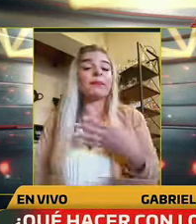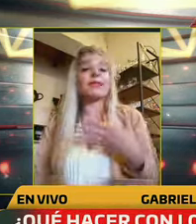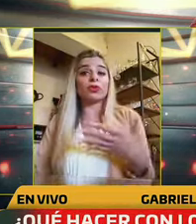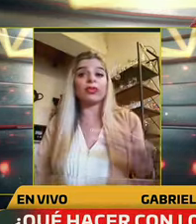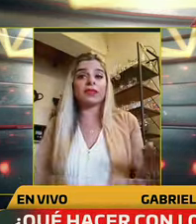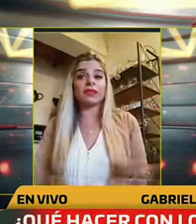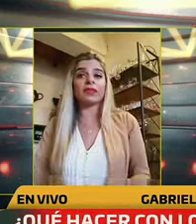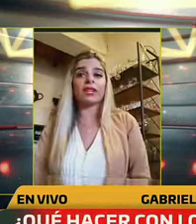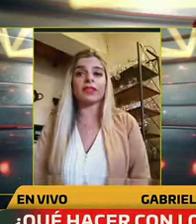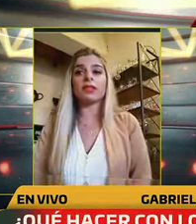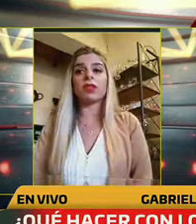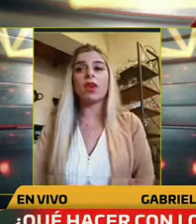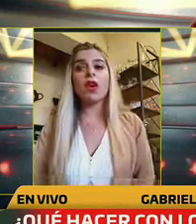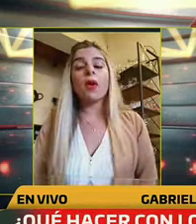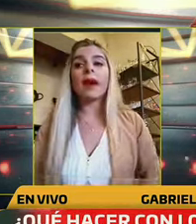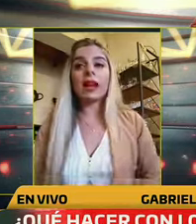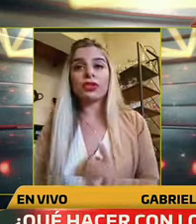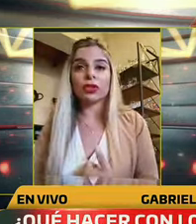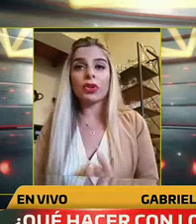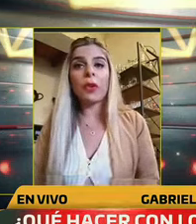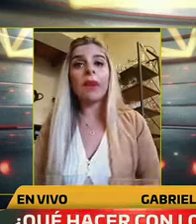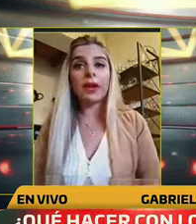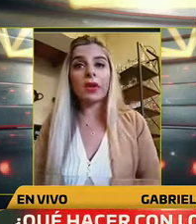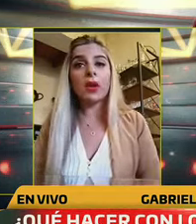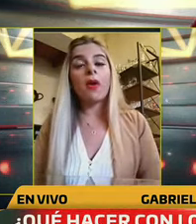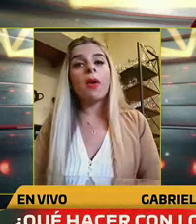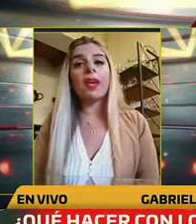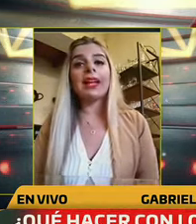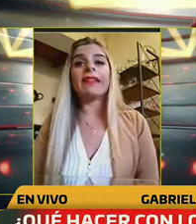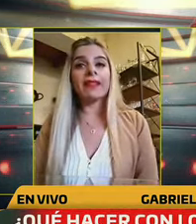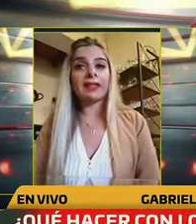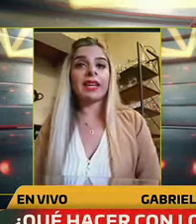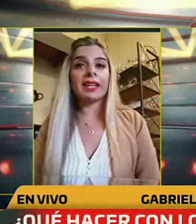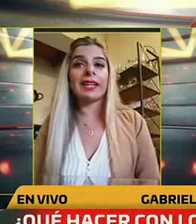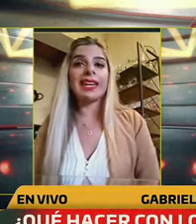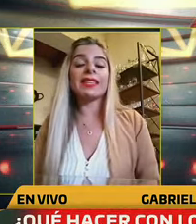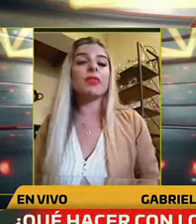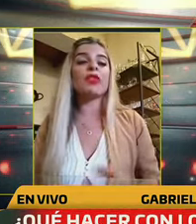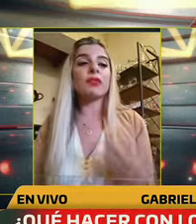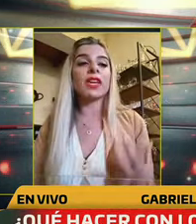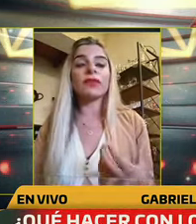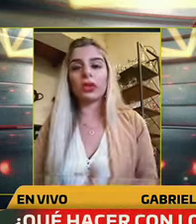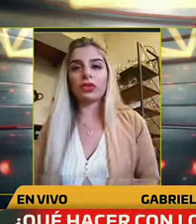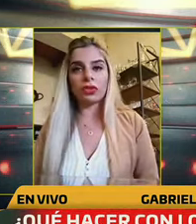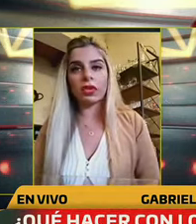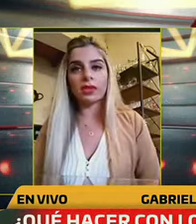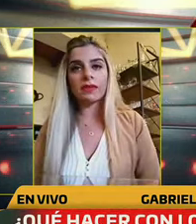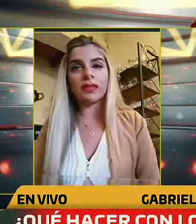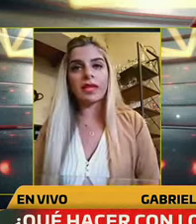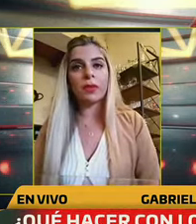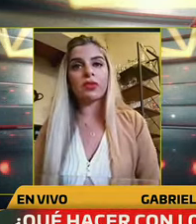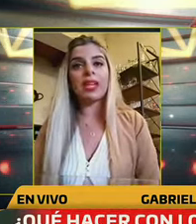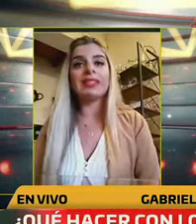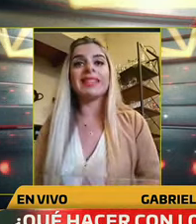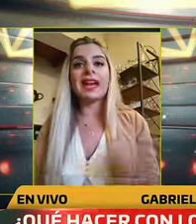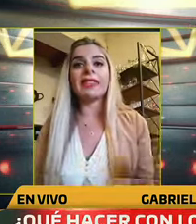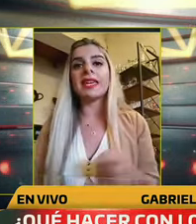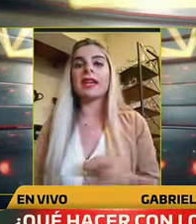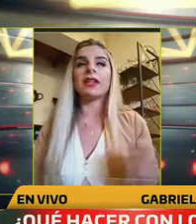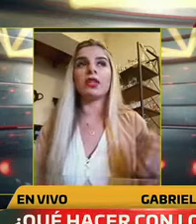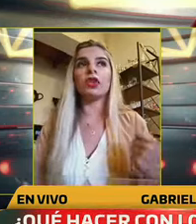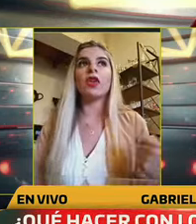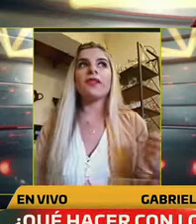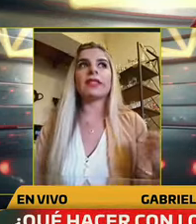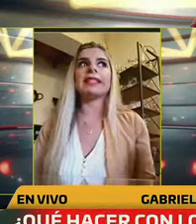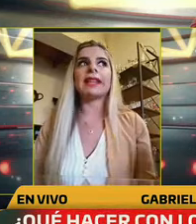que resulta insignificativo para nosotros, pero la verdad es que ese movimiento que nosotros necesitamos el día a